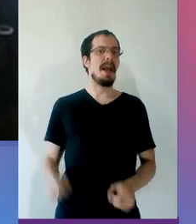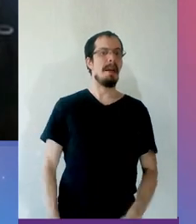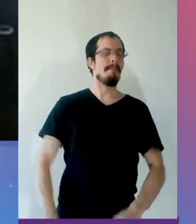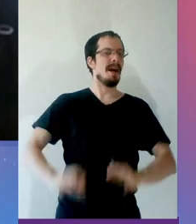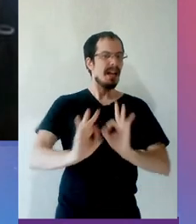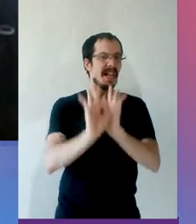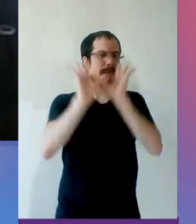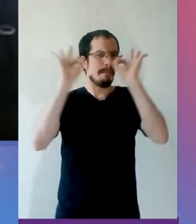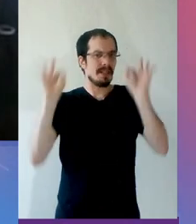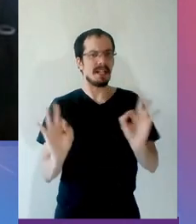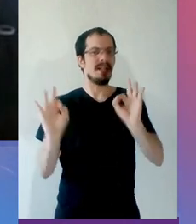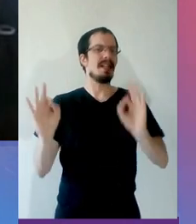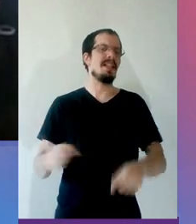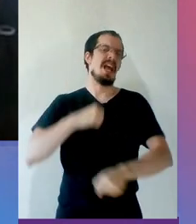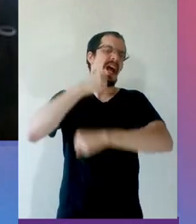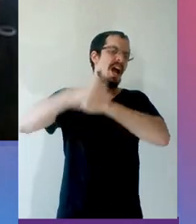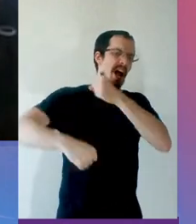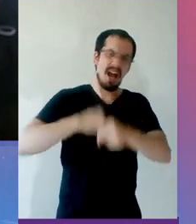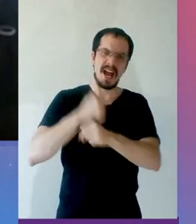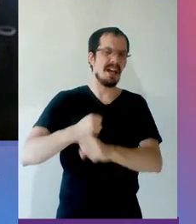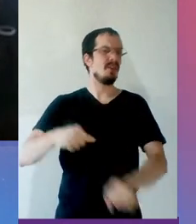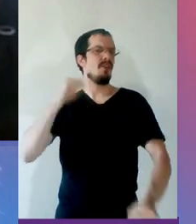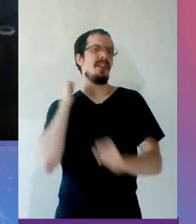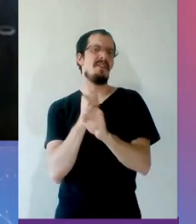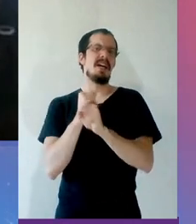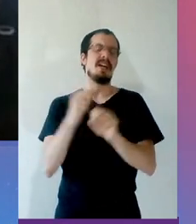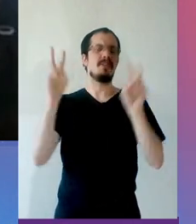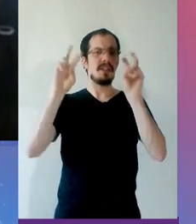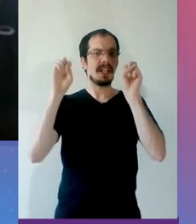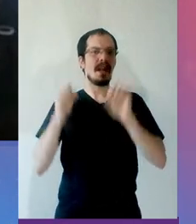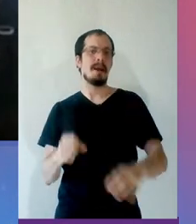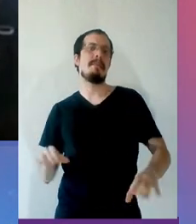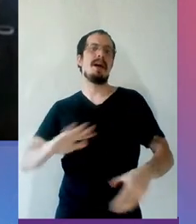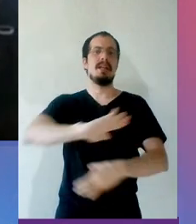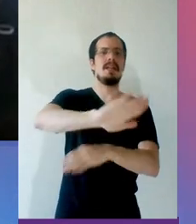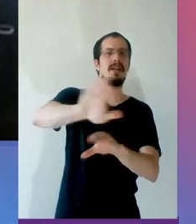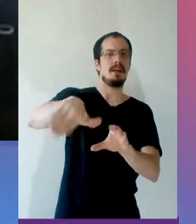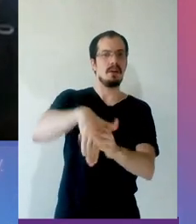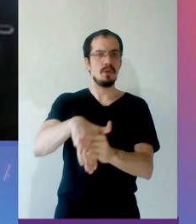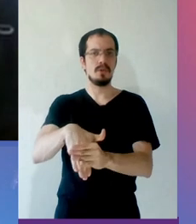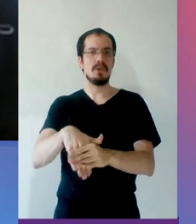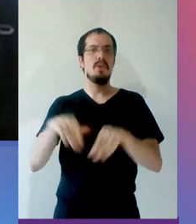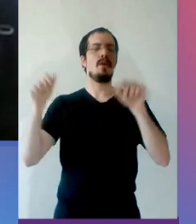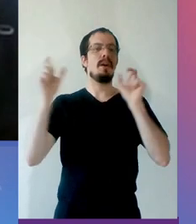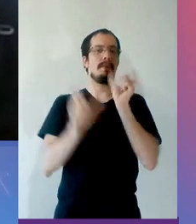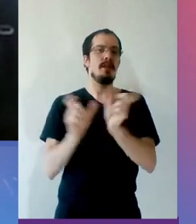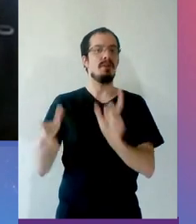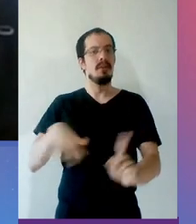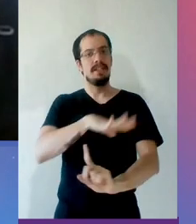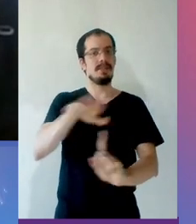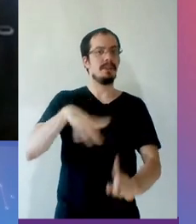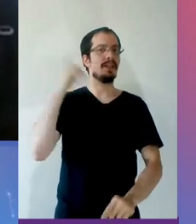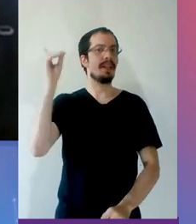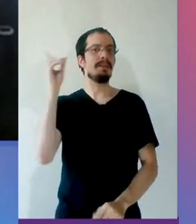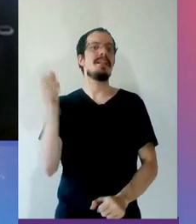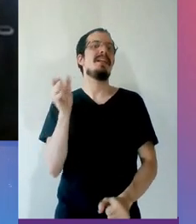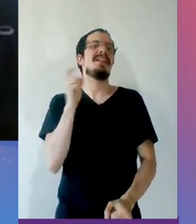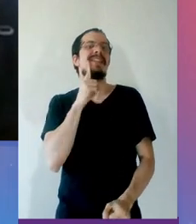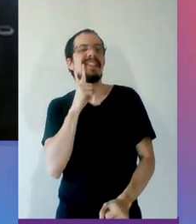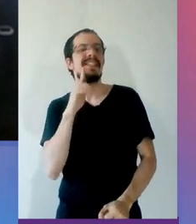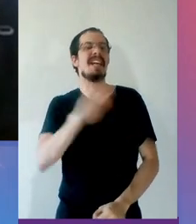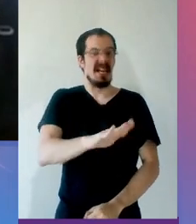trabajando en la temática de la inclusión de niños y niñas con algún nivel de discapacidad y también de